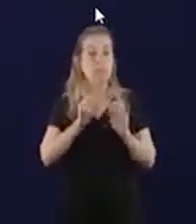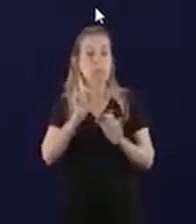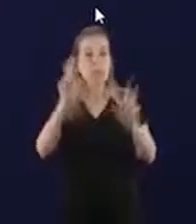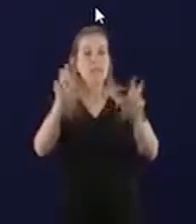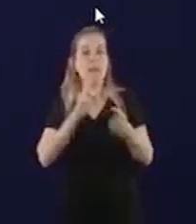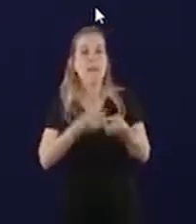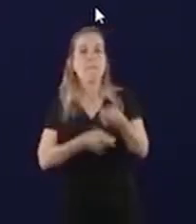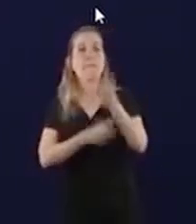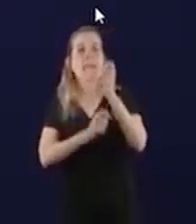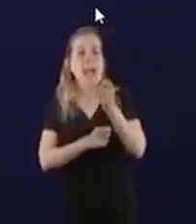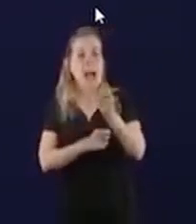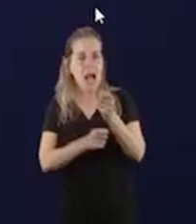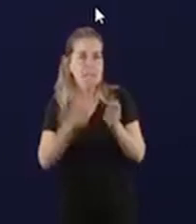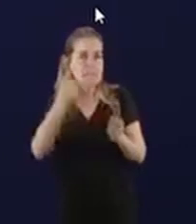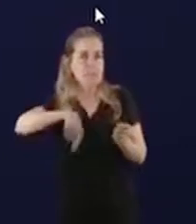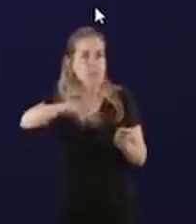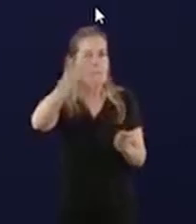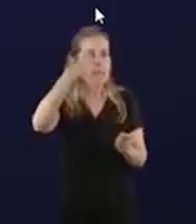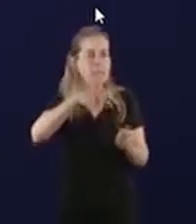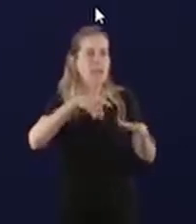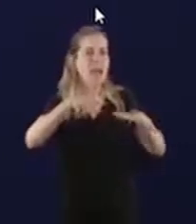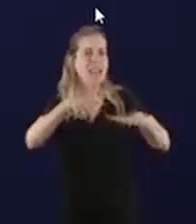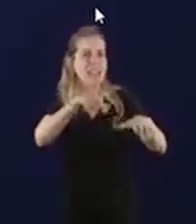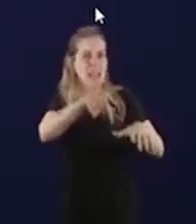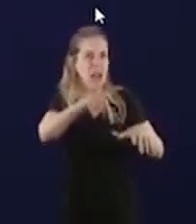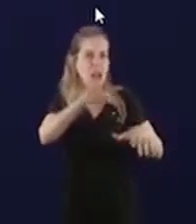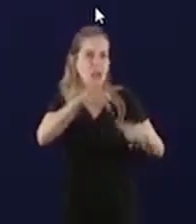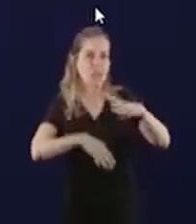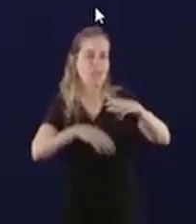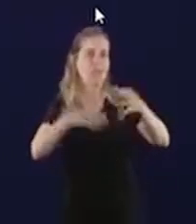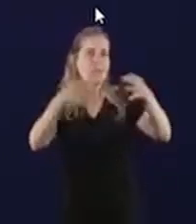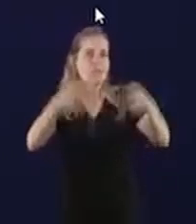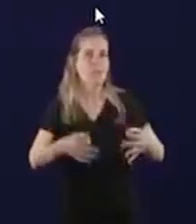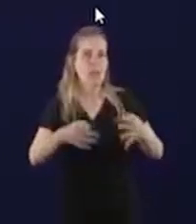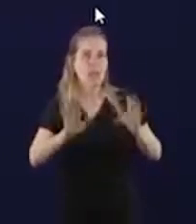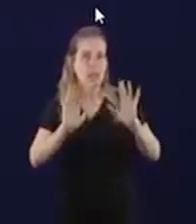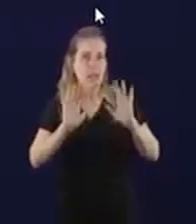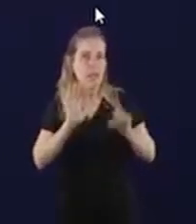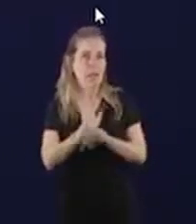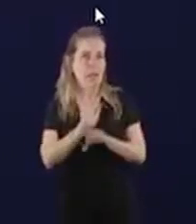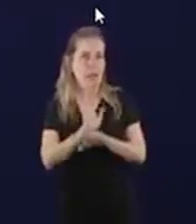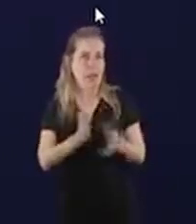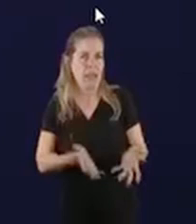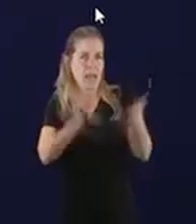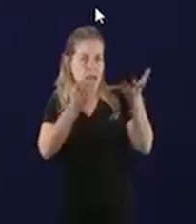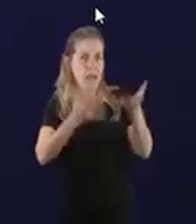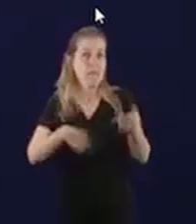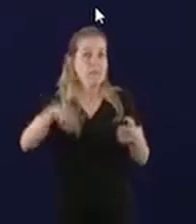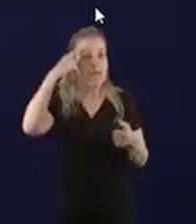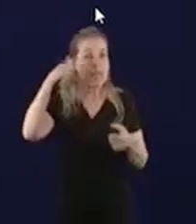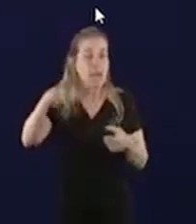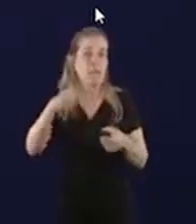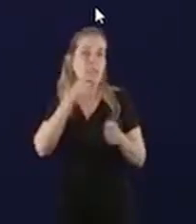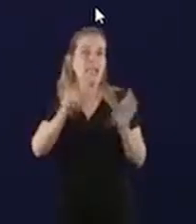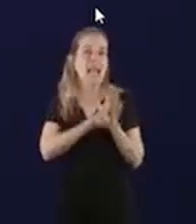creemos que la actividad está por debajo de su de su punto óptimo y entendemos que esta apertura hace que